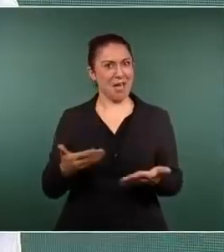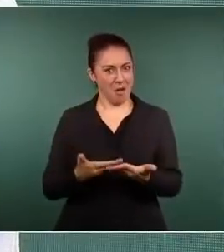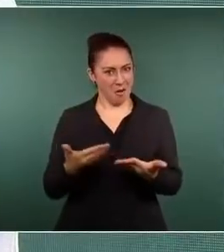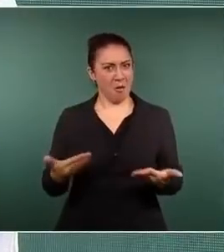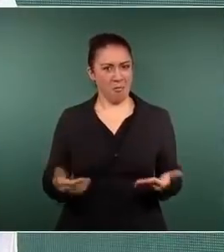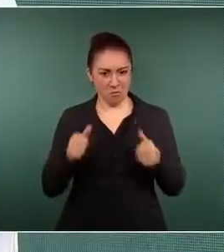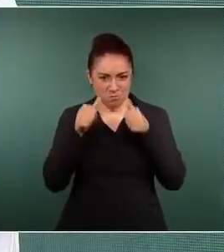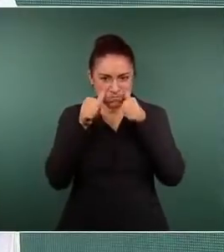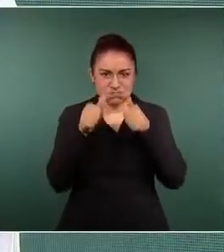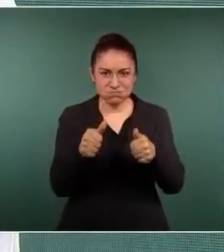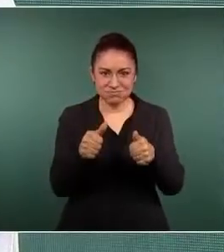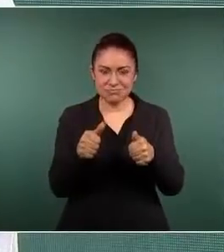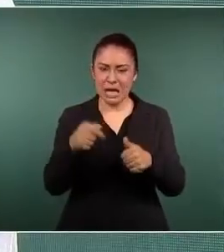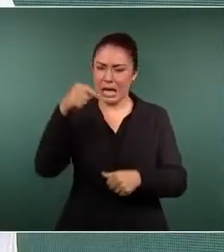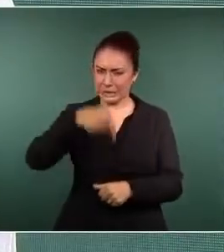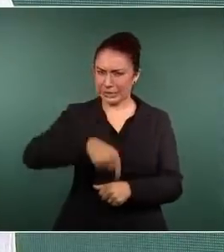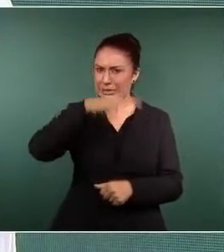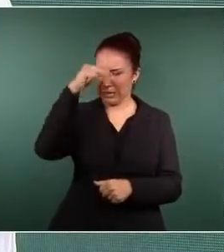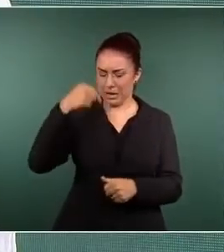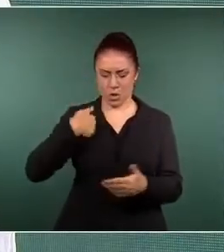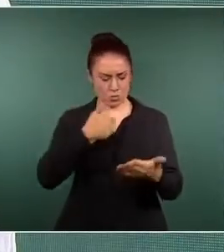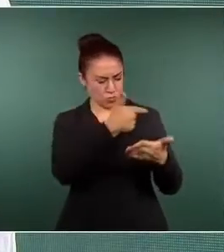mis datos